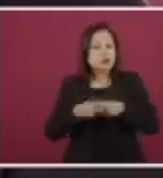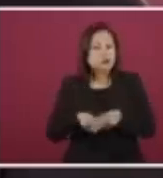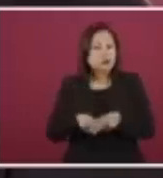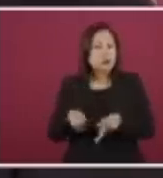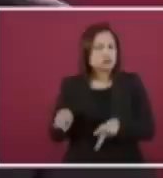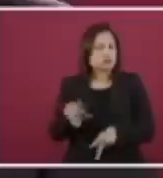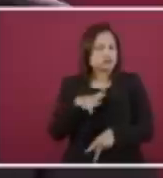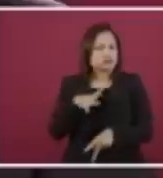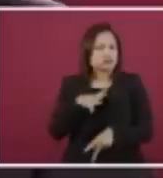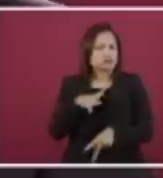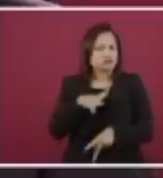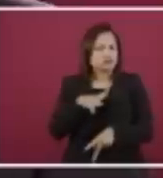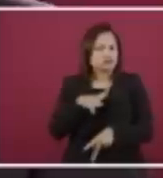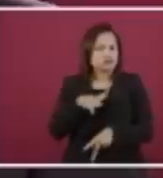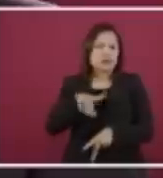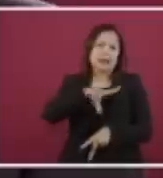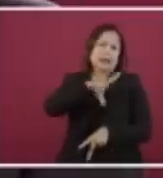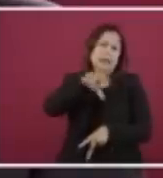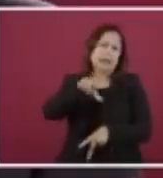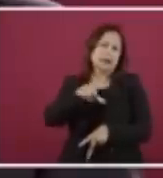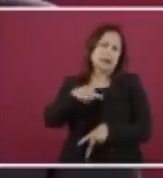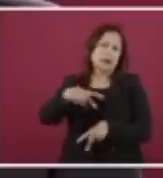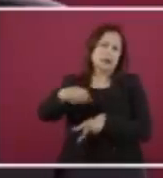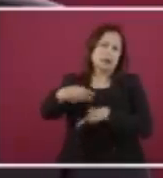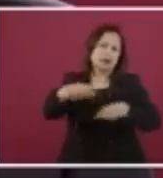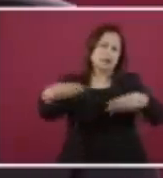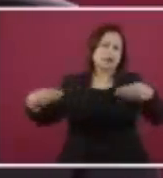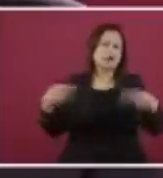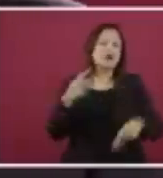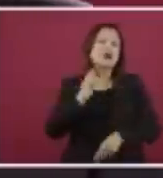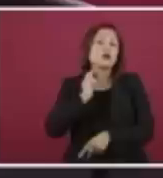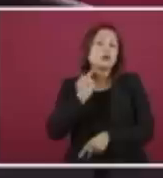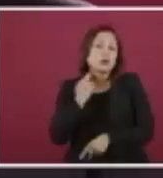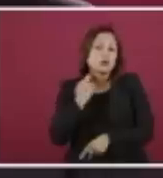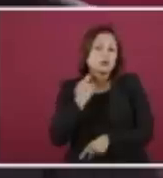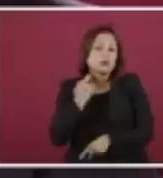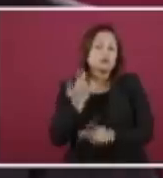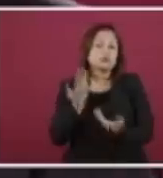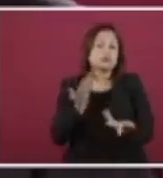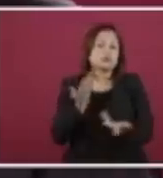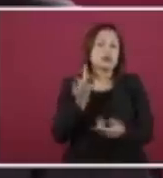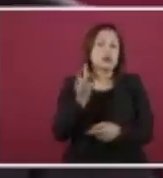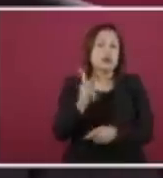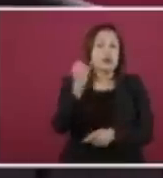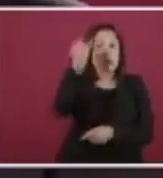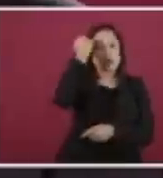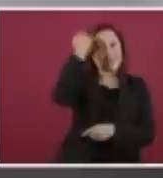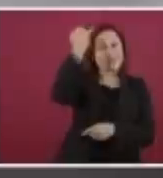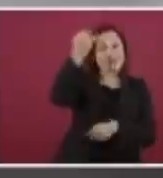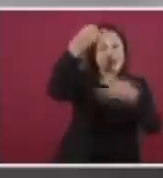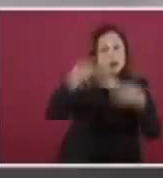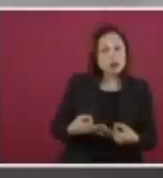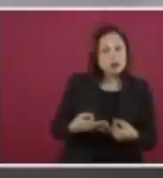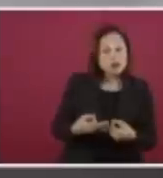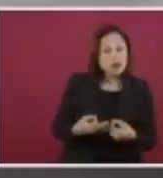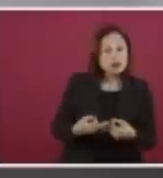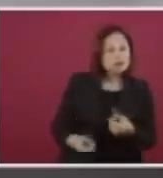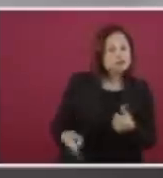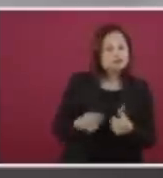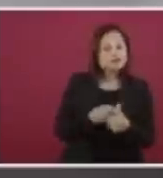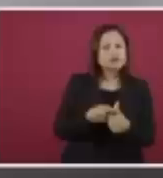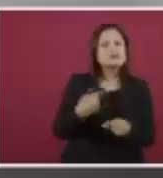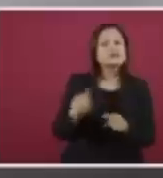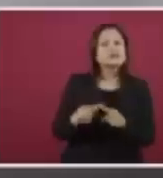que es real y que es parte de su pensamiento, de su manera